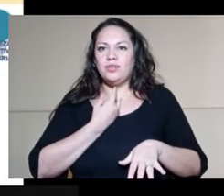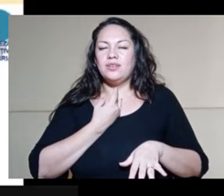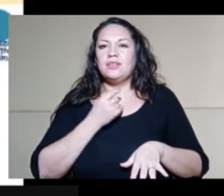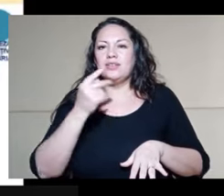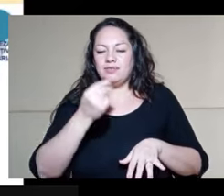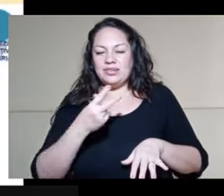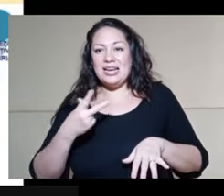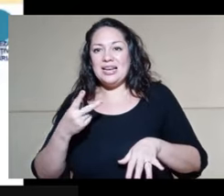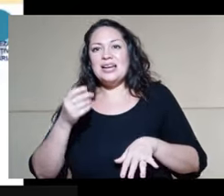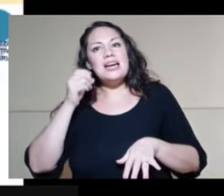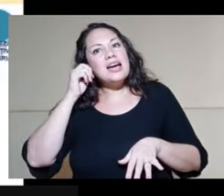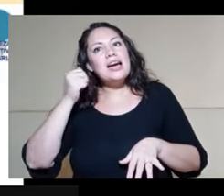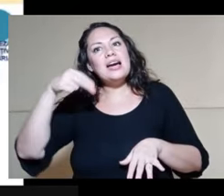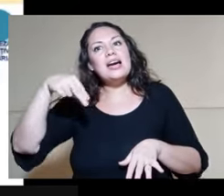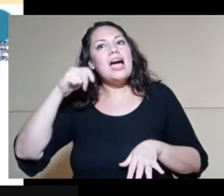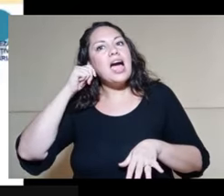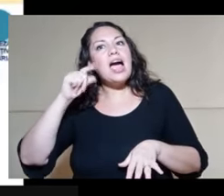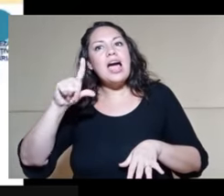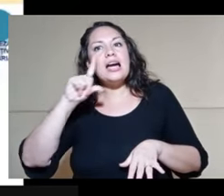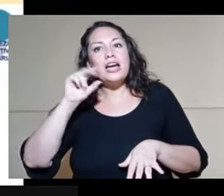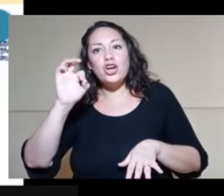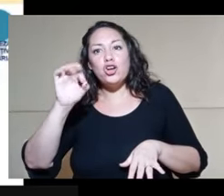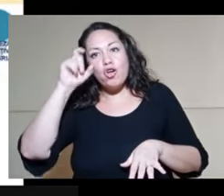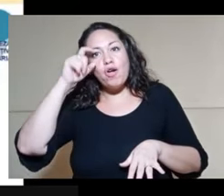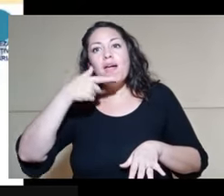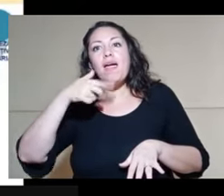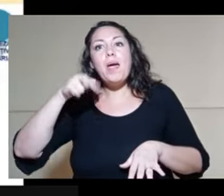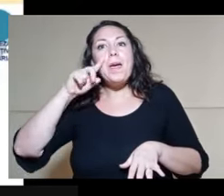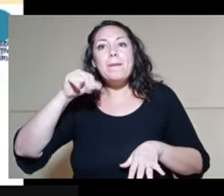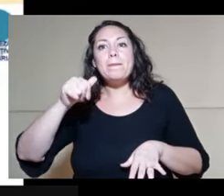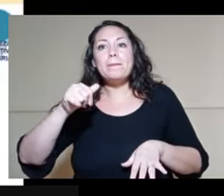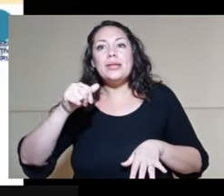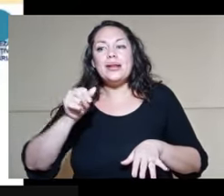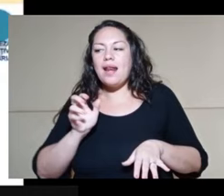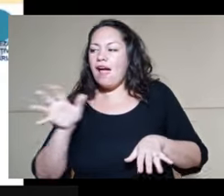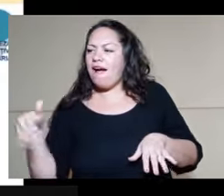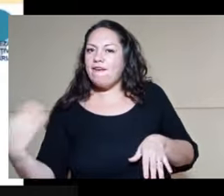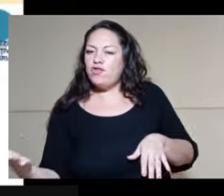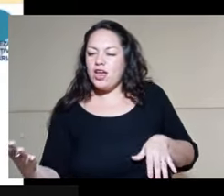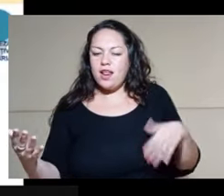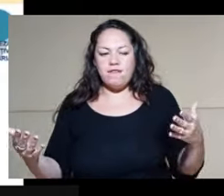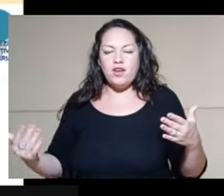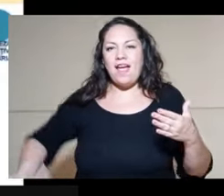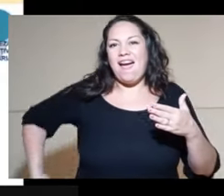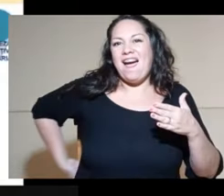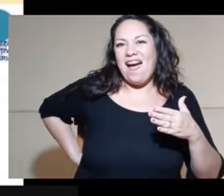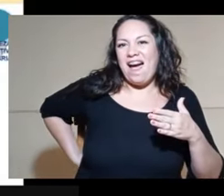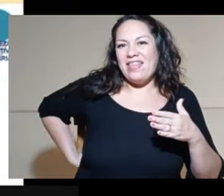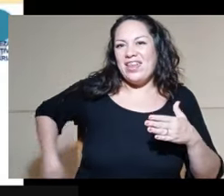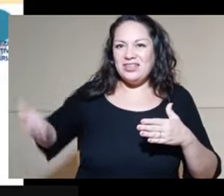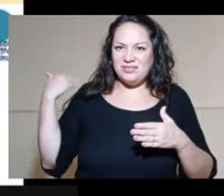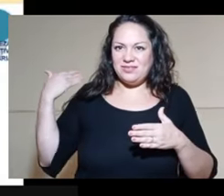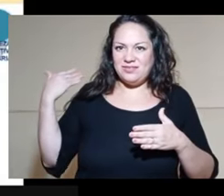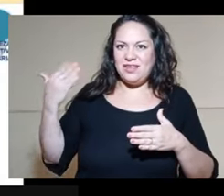posterior, que se llama ganglio espinal, y del ganglio de la raíz posterior, ahí recién entra la médula. Y va a entrar por la parte